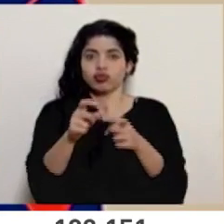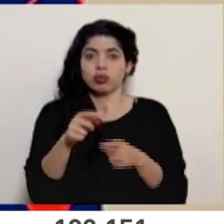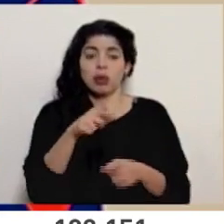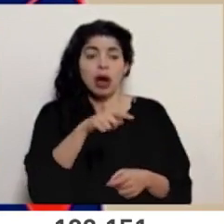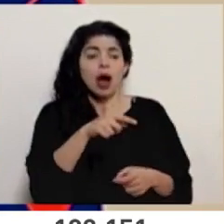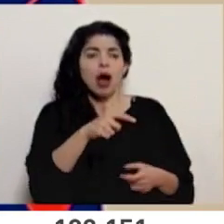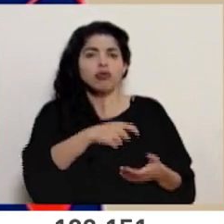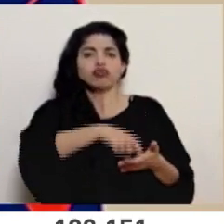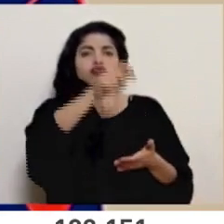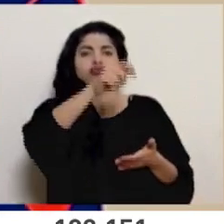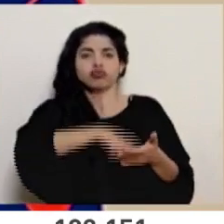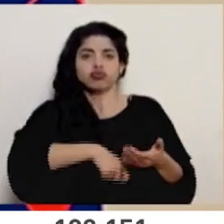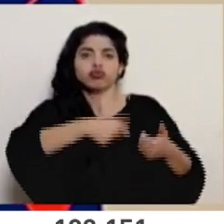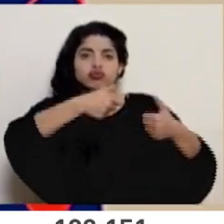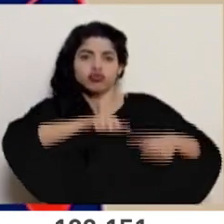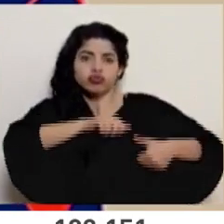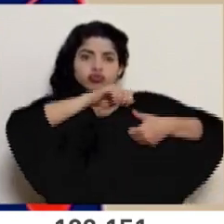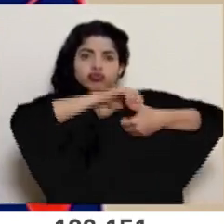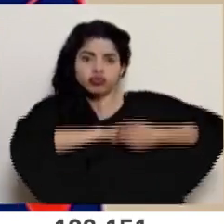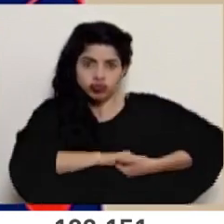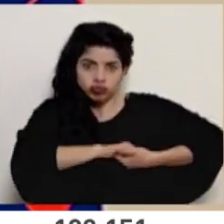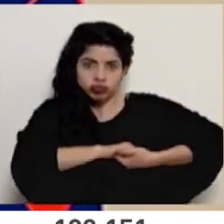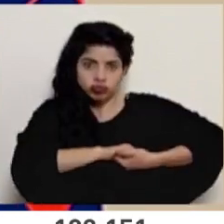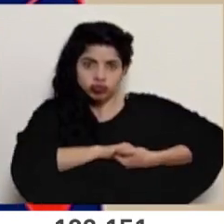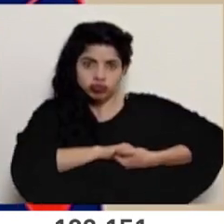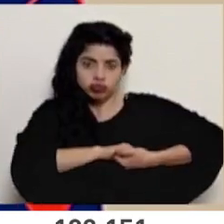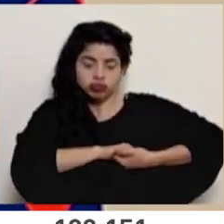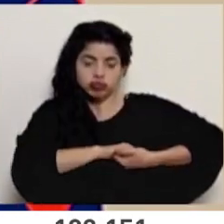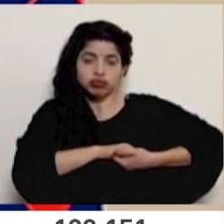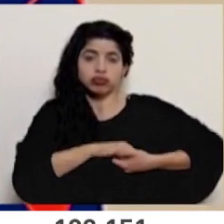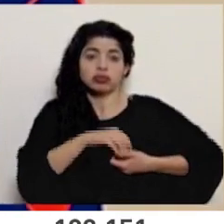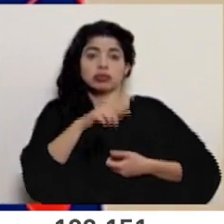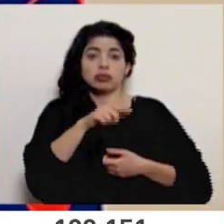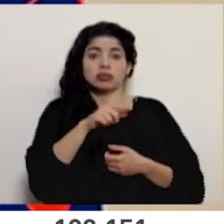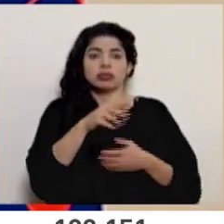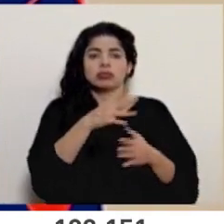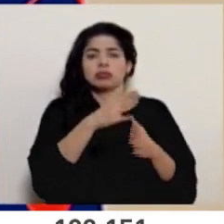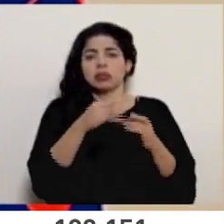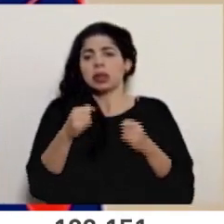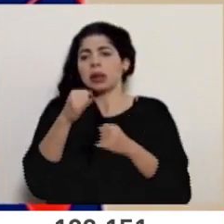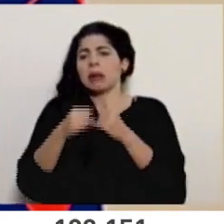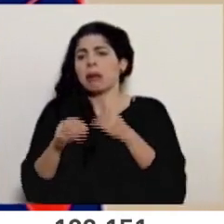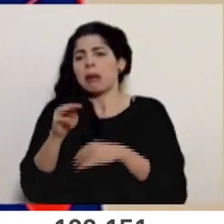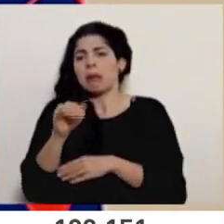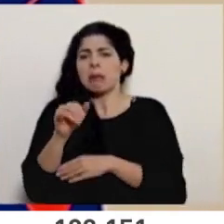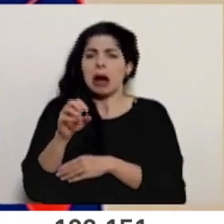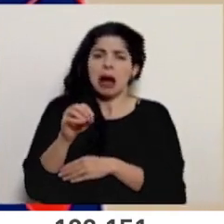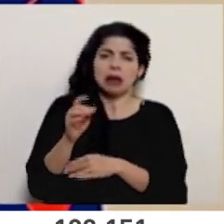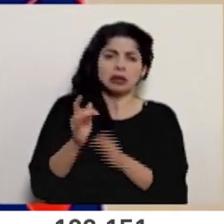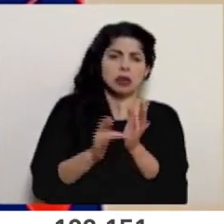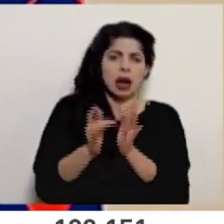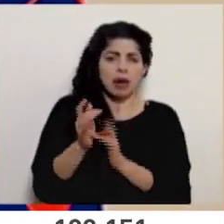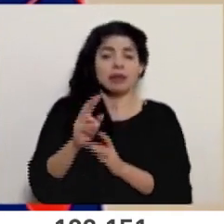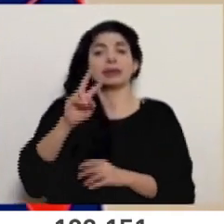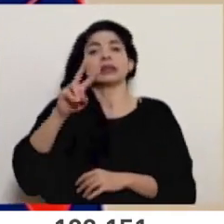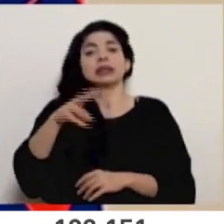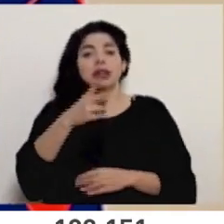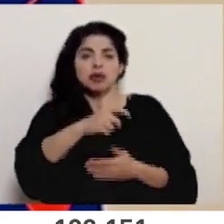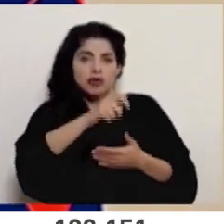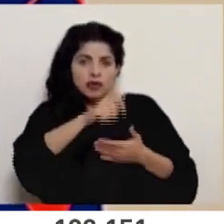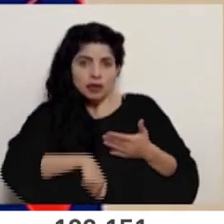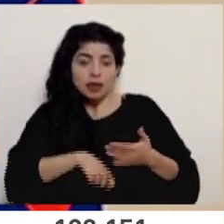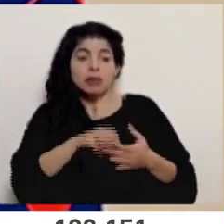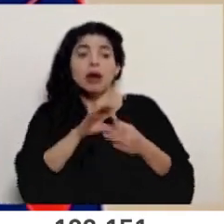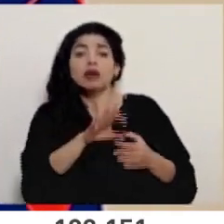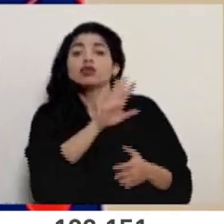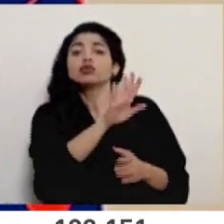firma, que termina su vigencia como en abril-mayo, se firma un segundo convenio de